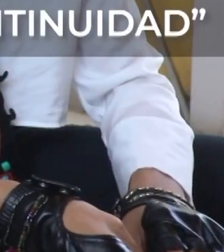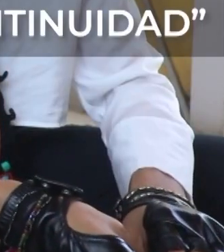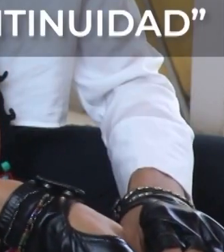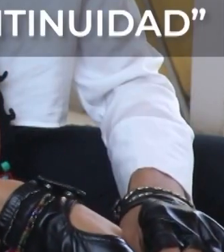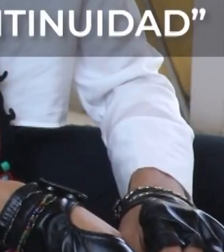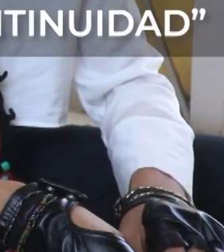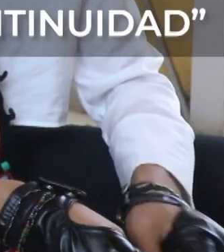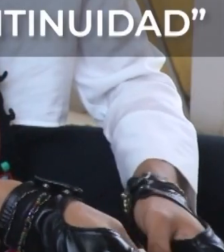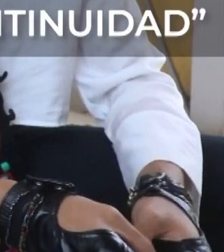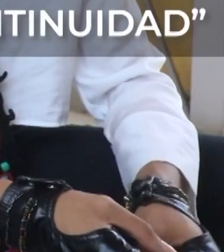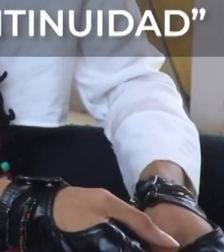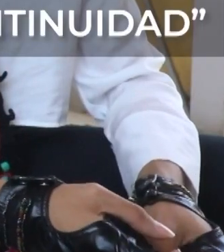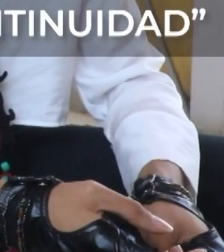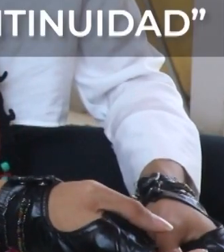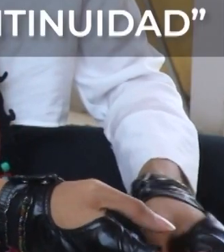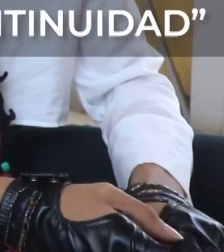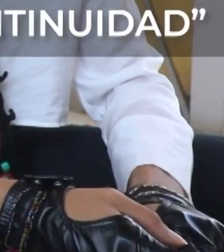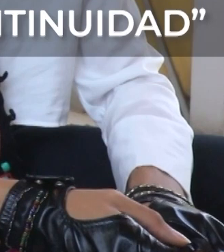Juyay Kitukuy Son Kuyon,